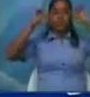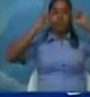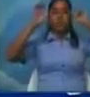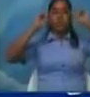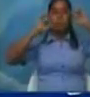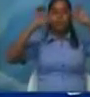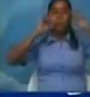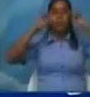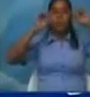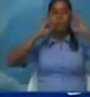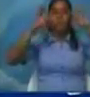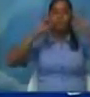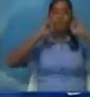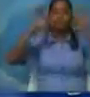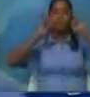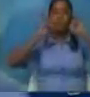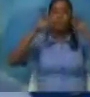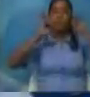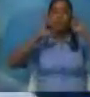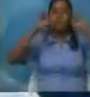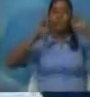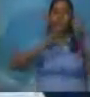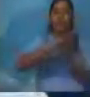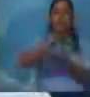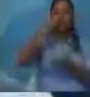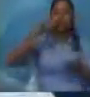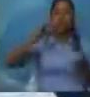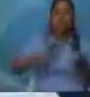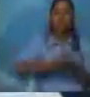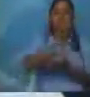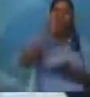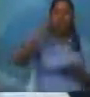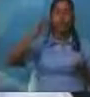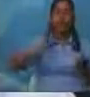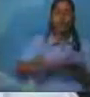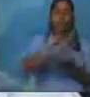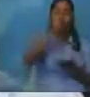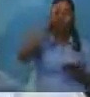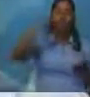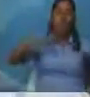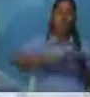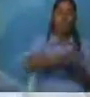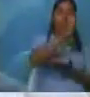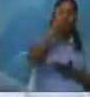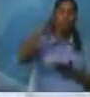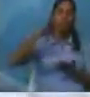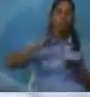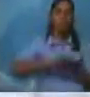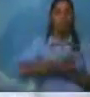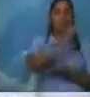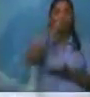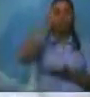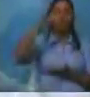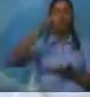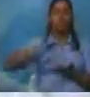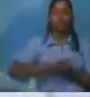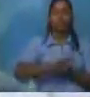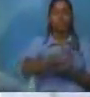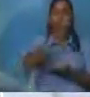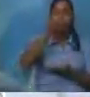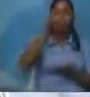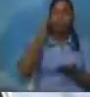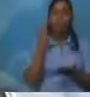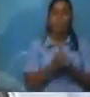guarde Gloria a Dios Gloria a Dios Gloria a Dios Gloria a Dios Gloria a Dios Gloria a Dios Gloria a Dios